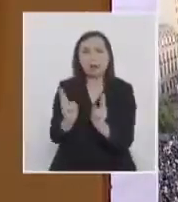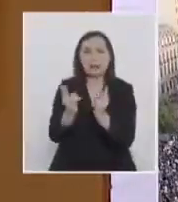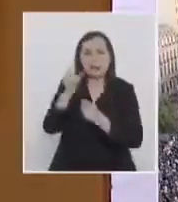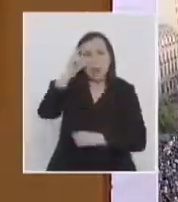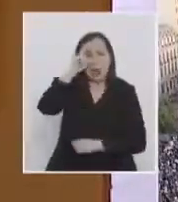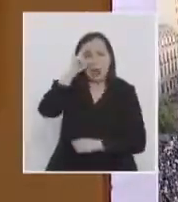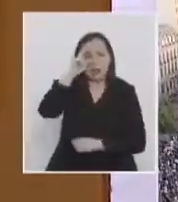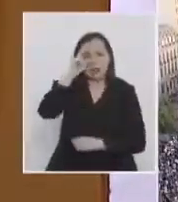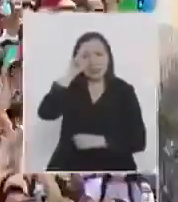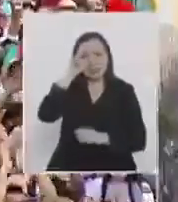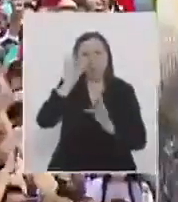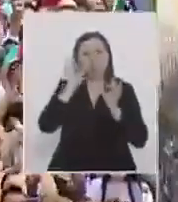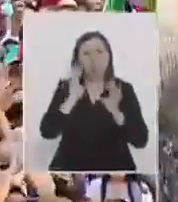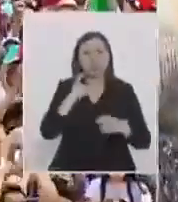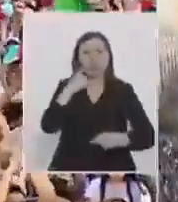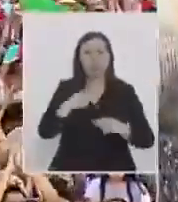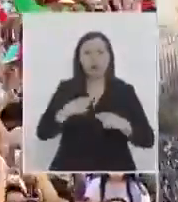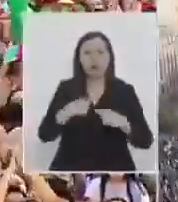y la nacionalización del cobre,